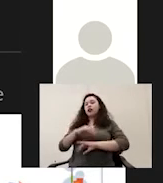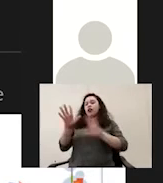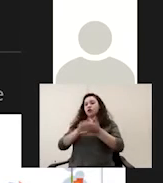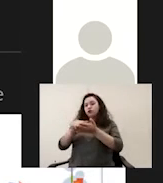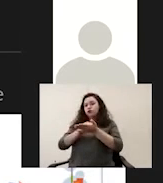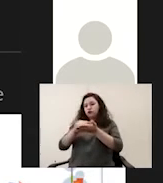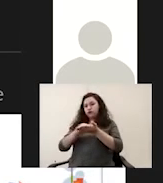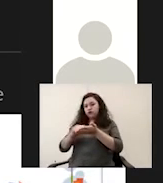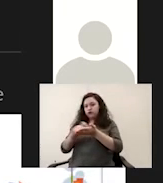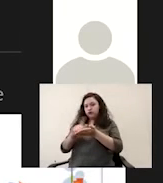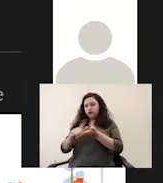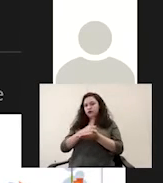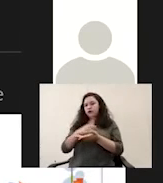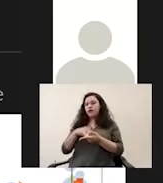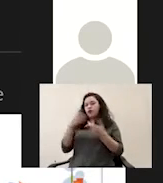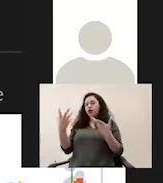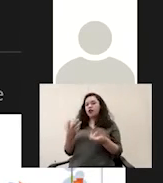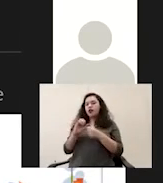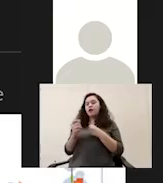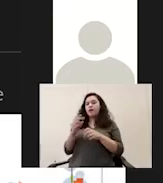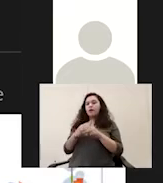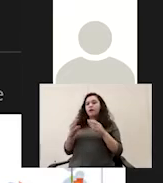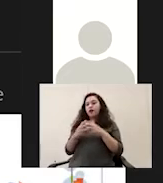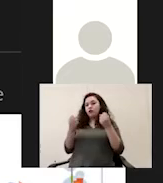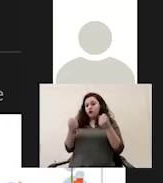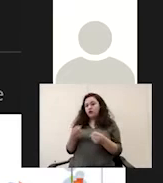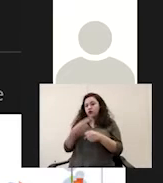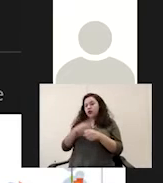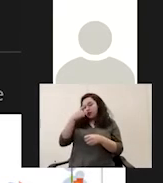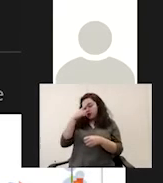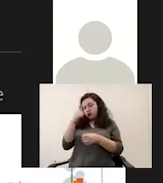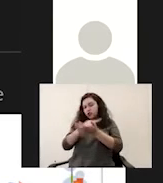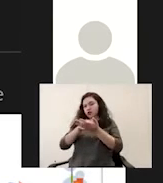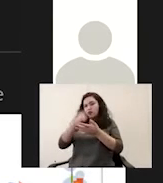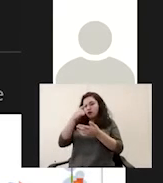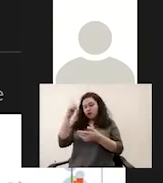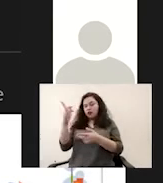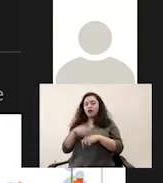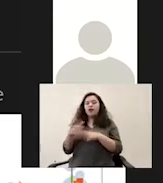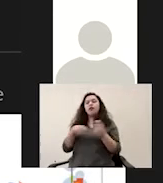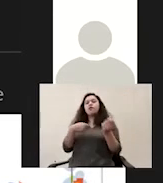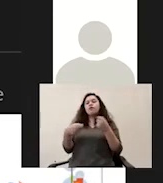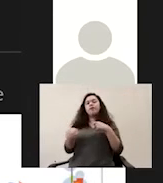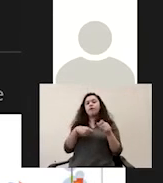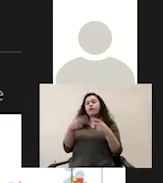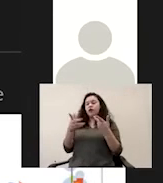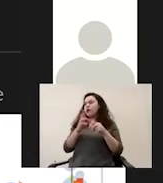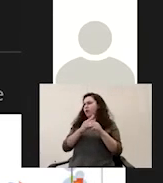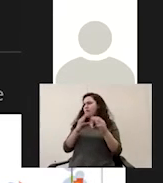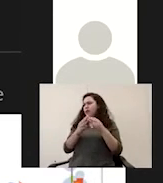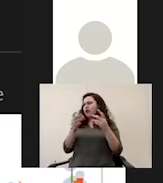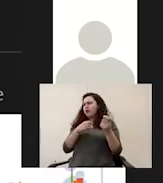debe ser de un material resistente, perdón, y de fácil limpieza. En este caso, pues el plástico. El plástico es un material